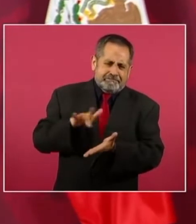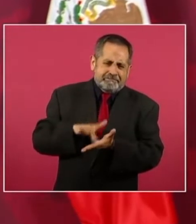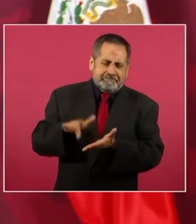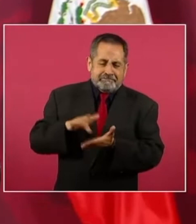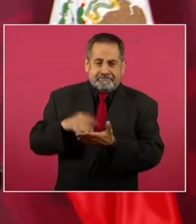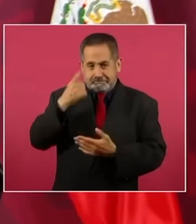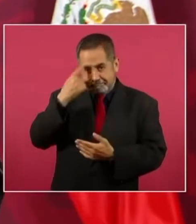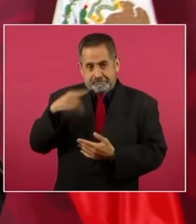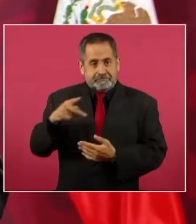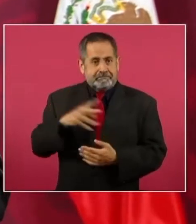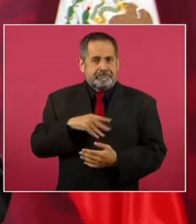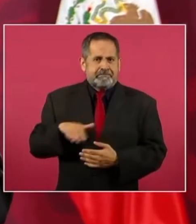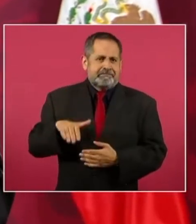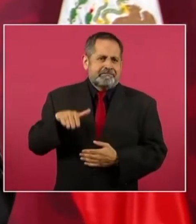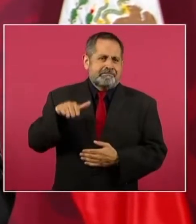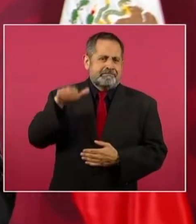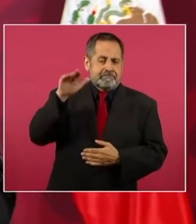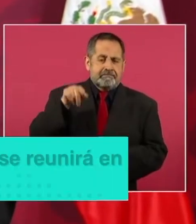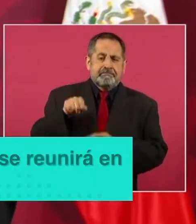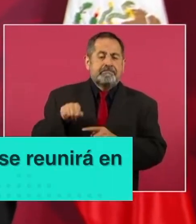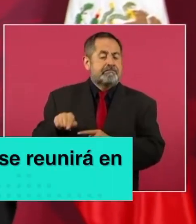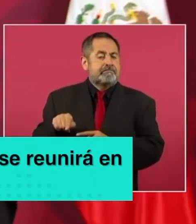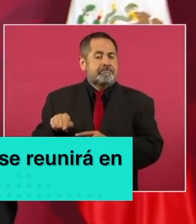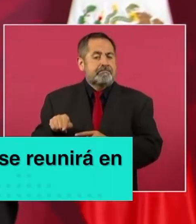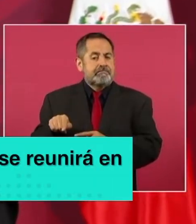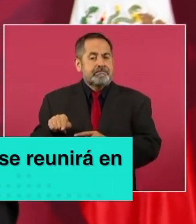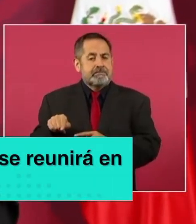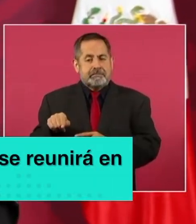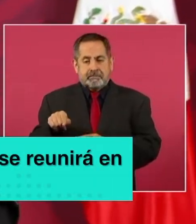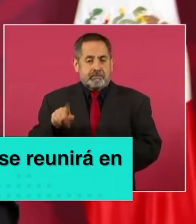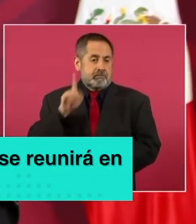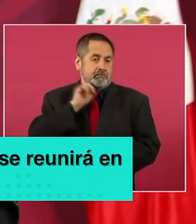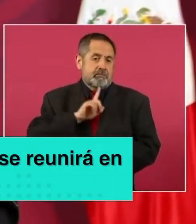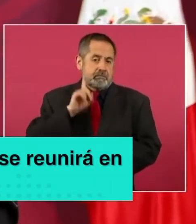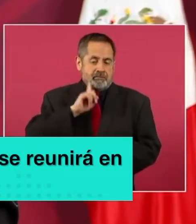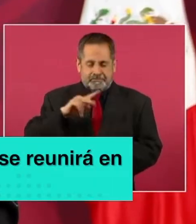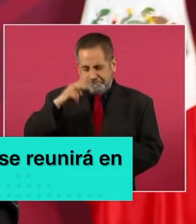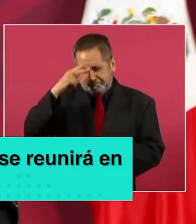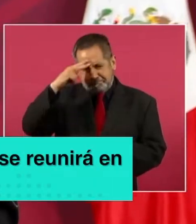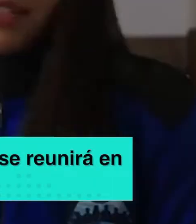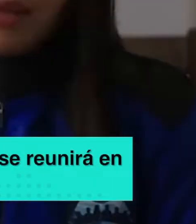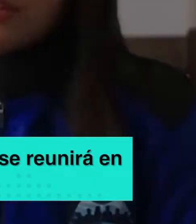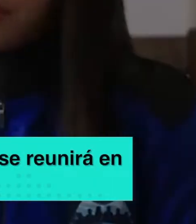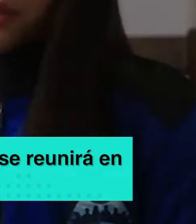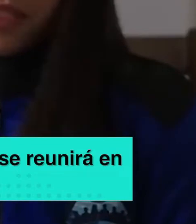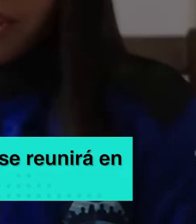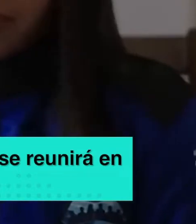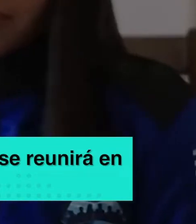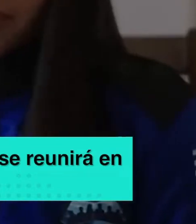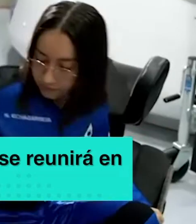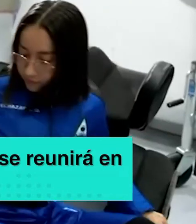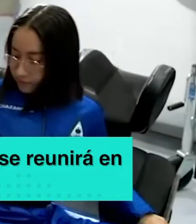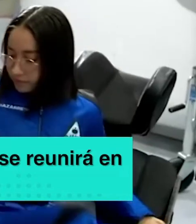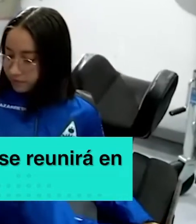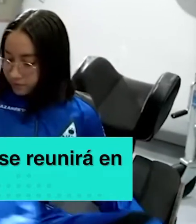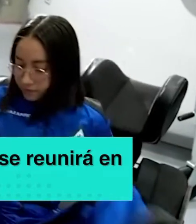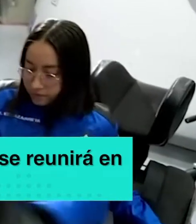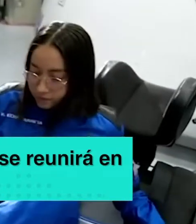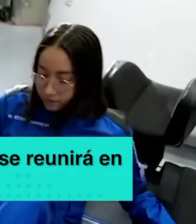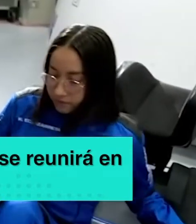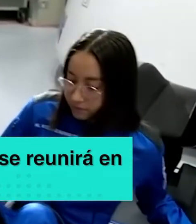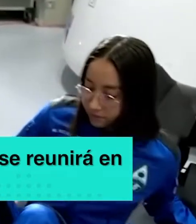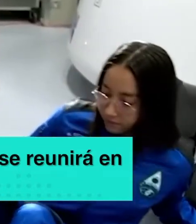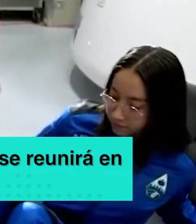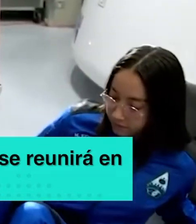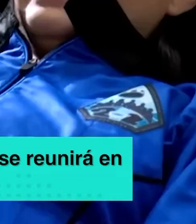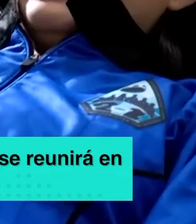El presidente Andrés Manuel López Obrador anunció que se reunirá en agosto con Katia Echazarrete, la primera astronauta mexicana